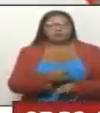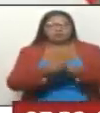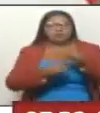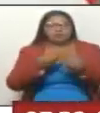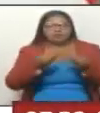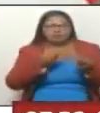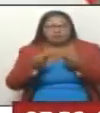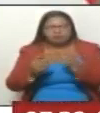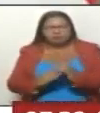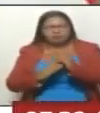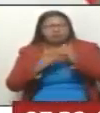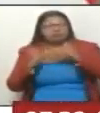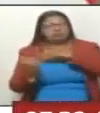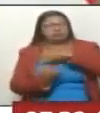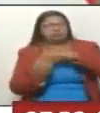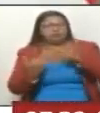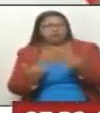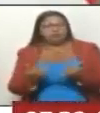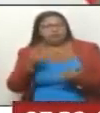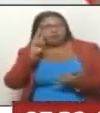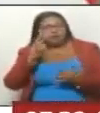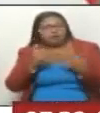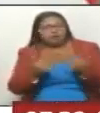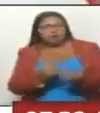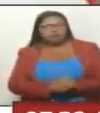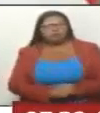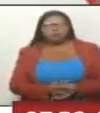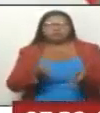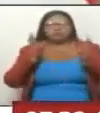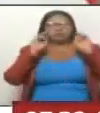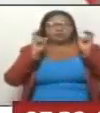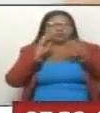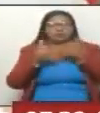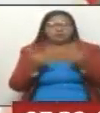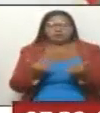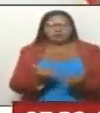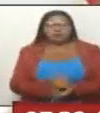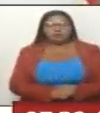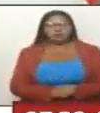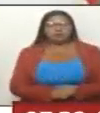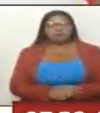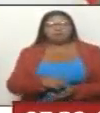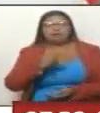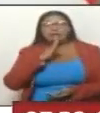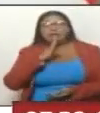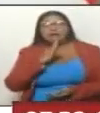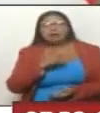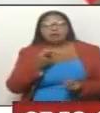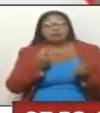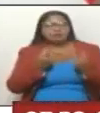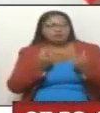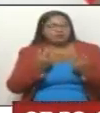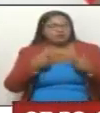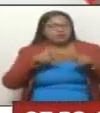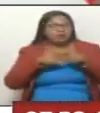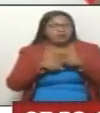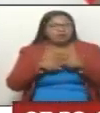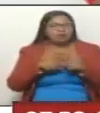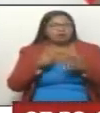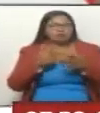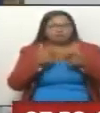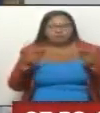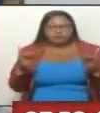las instituciones que tienen que ver con muchos temas educativas, claro, bancarias, financieras,